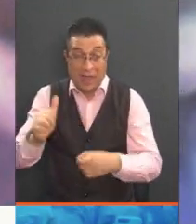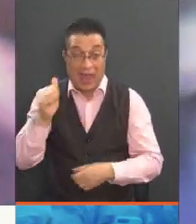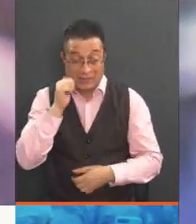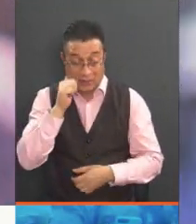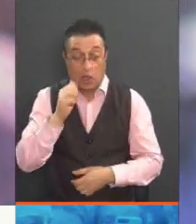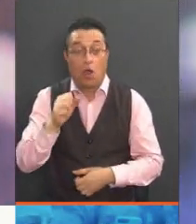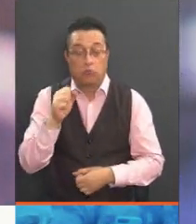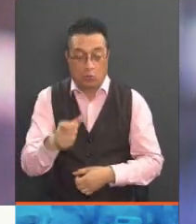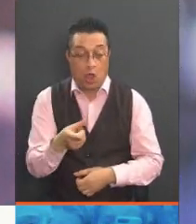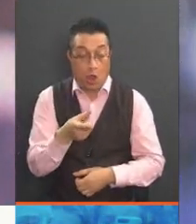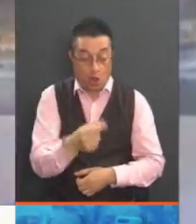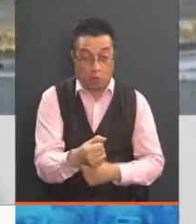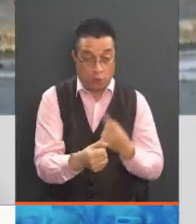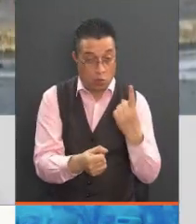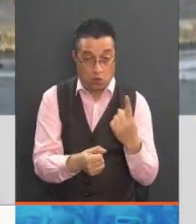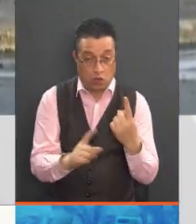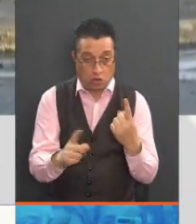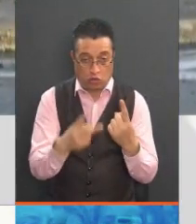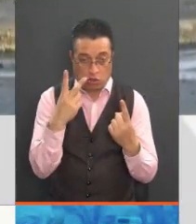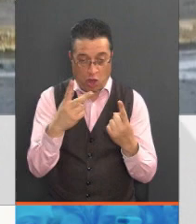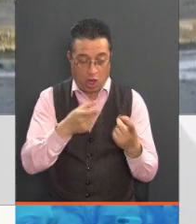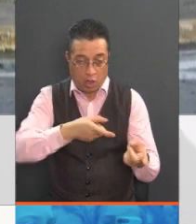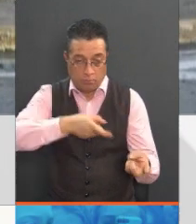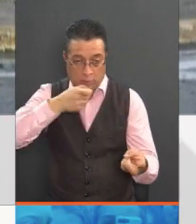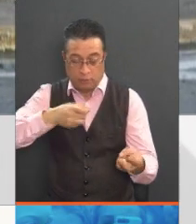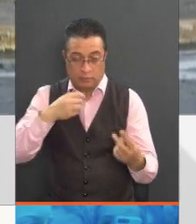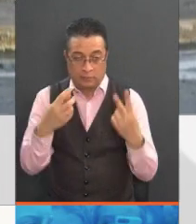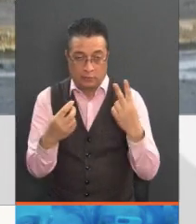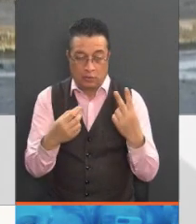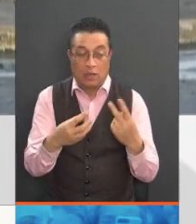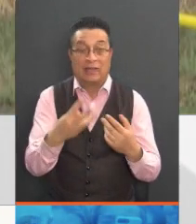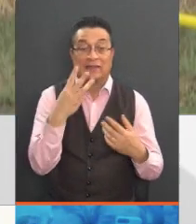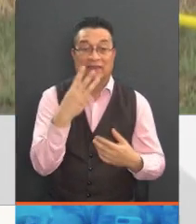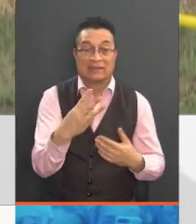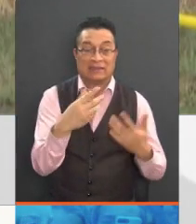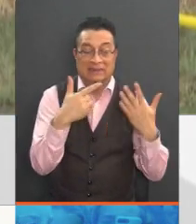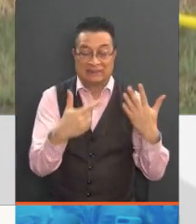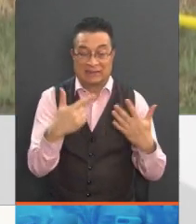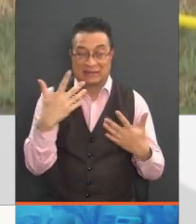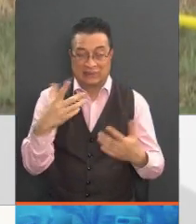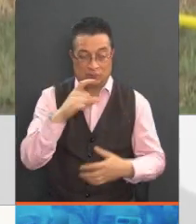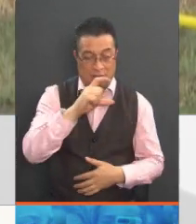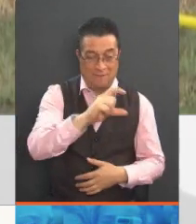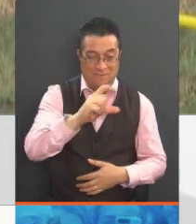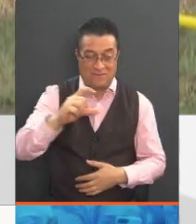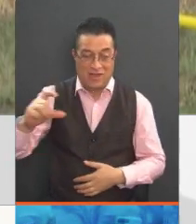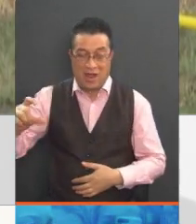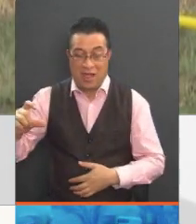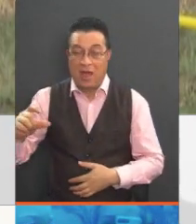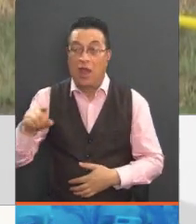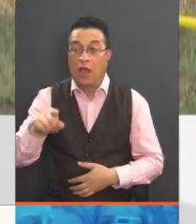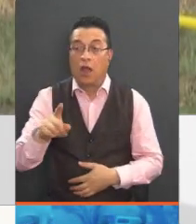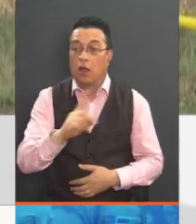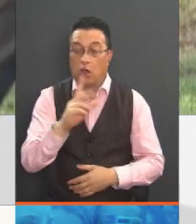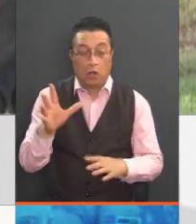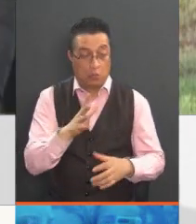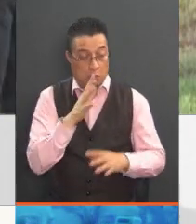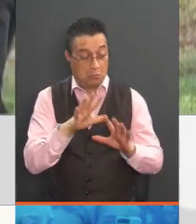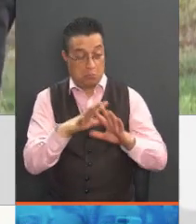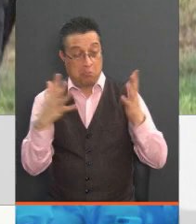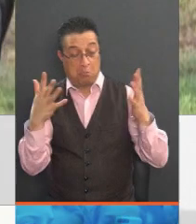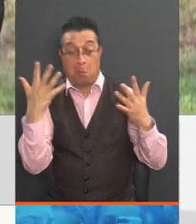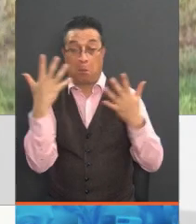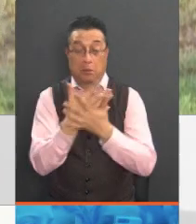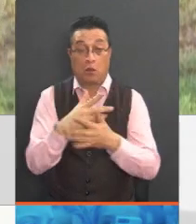compró no uno, dos rifles con 375 municiones. A nadie le llamó la atención. Y apenas haber